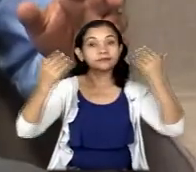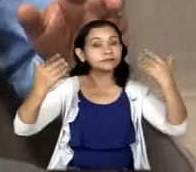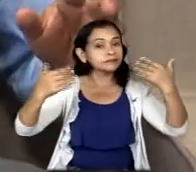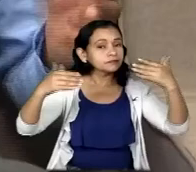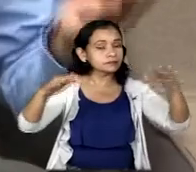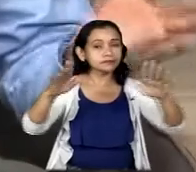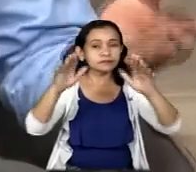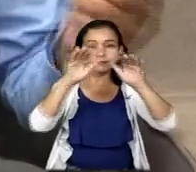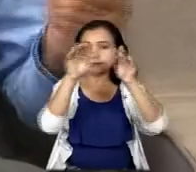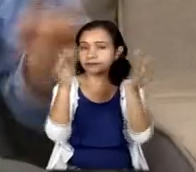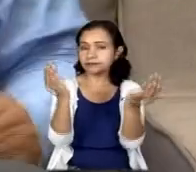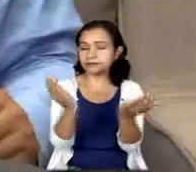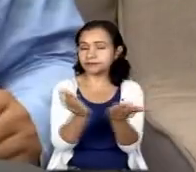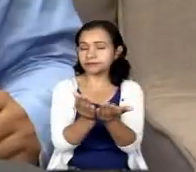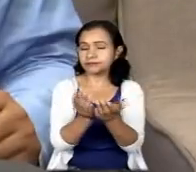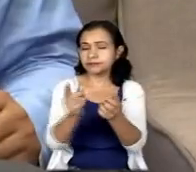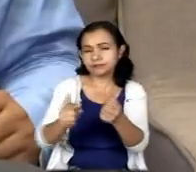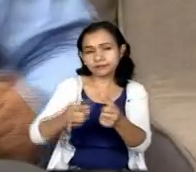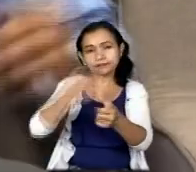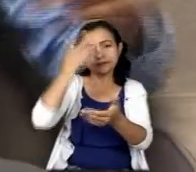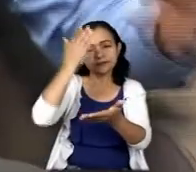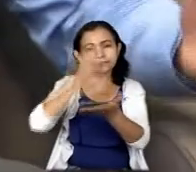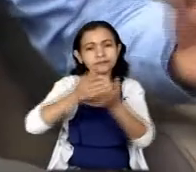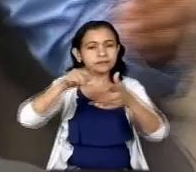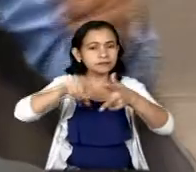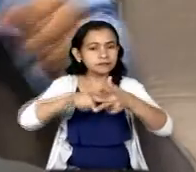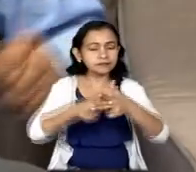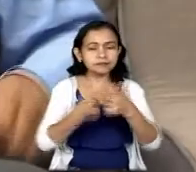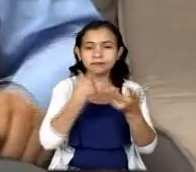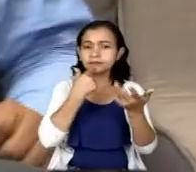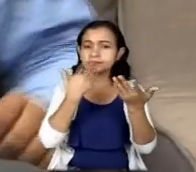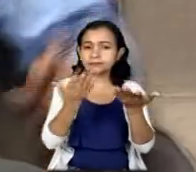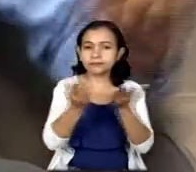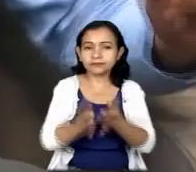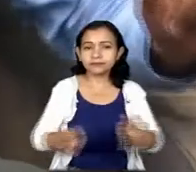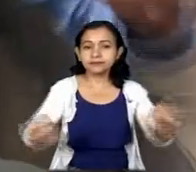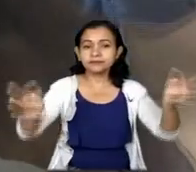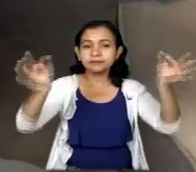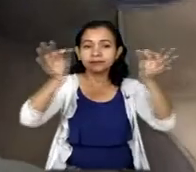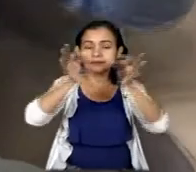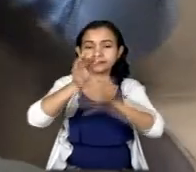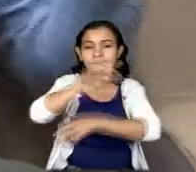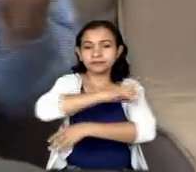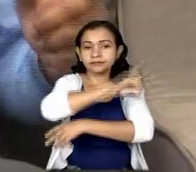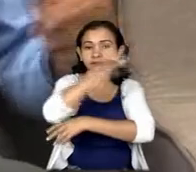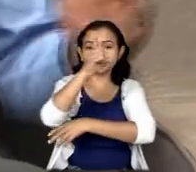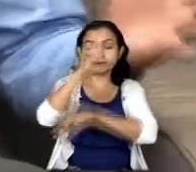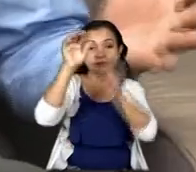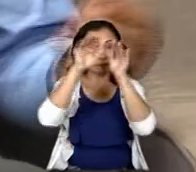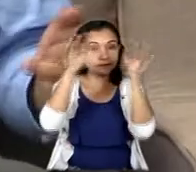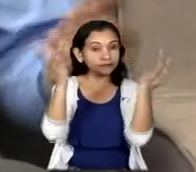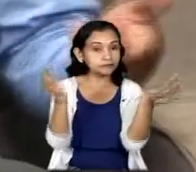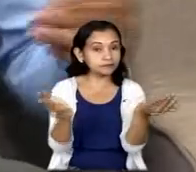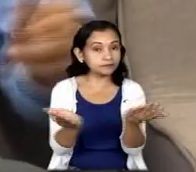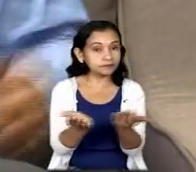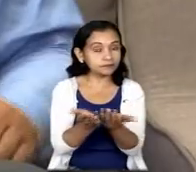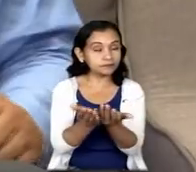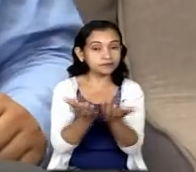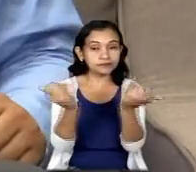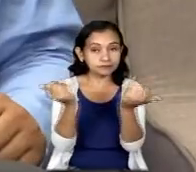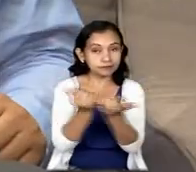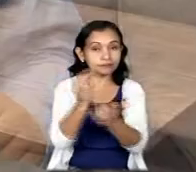mundo. ¿Cuál es el origen de esta celebración y cuál es la importancia que tiene celebrar un día en el que el mundo entero converge en esta